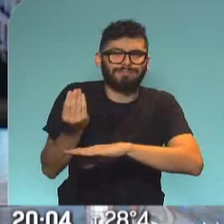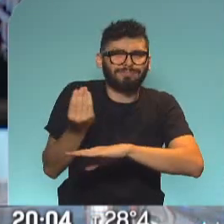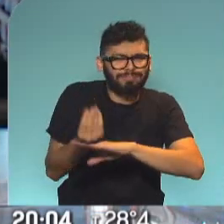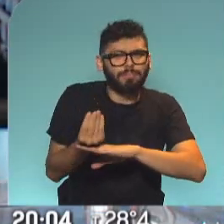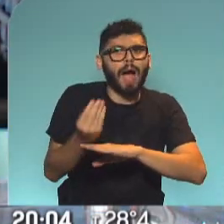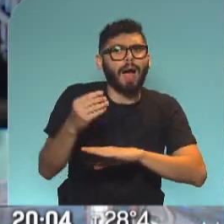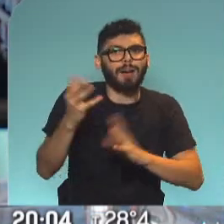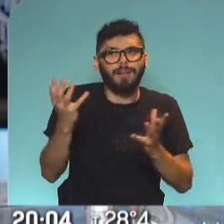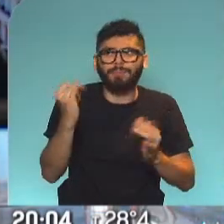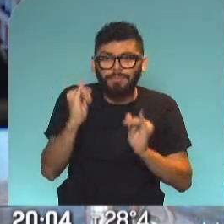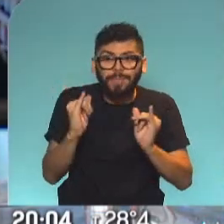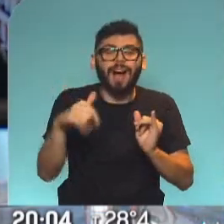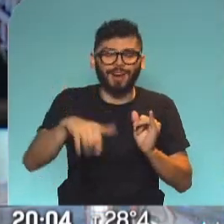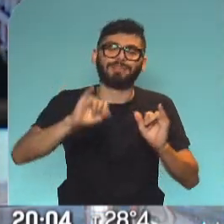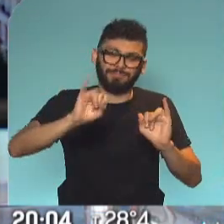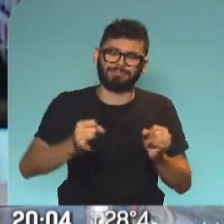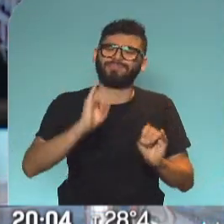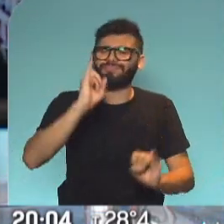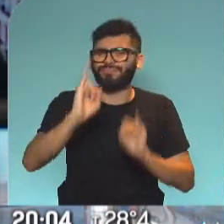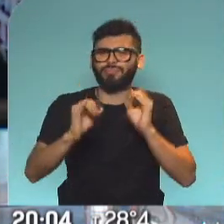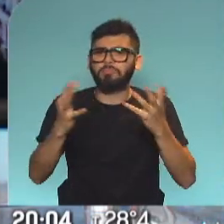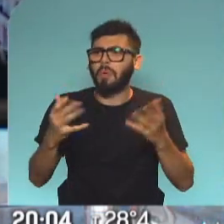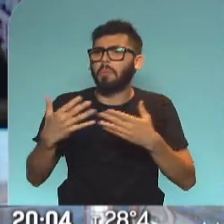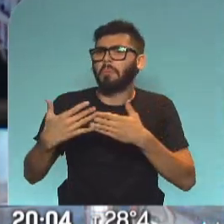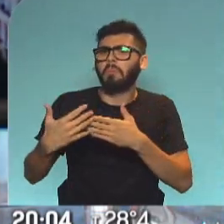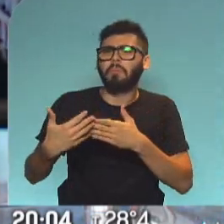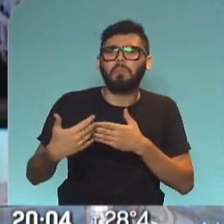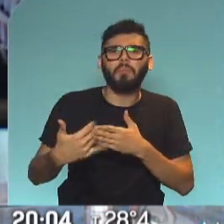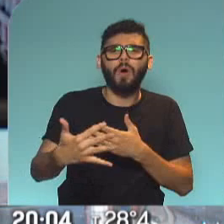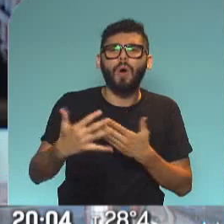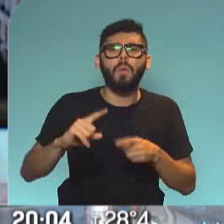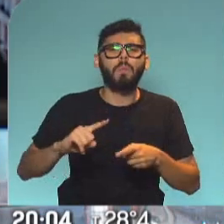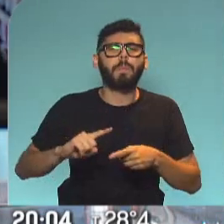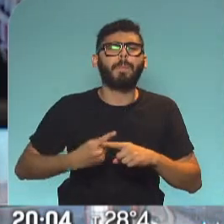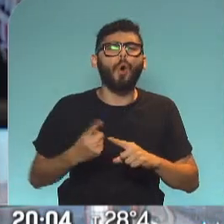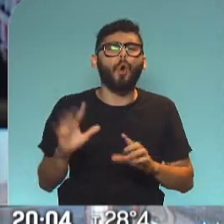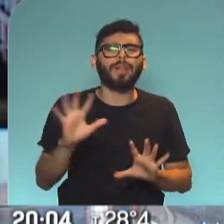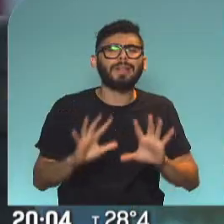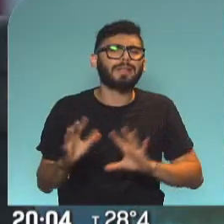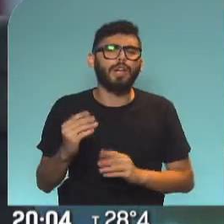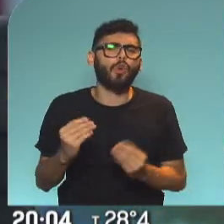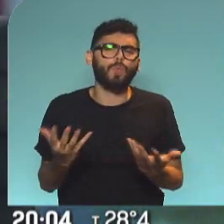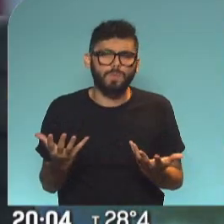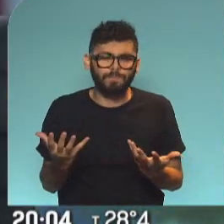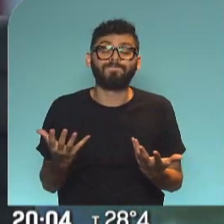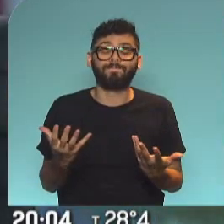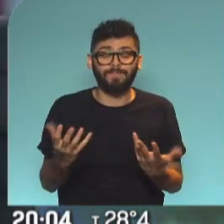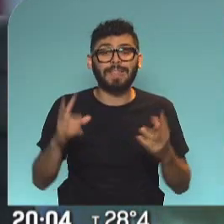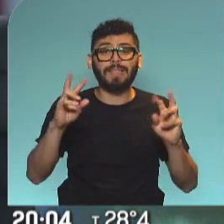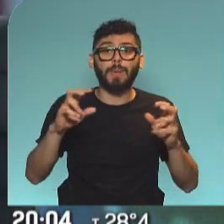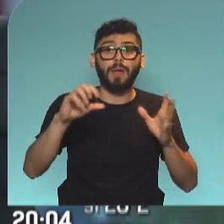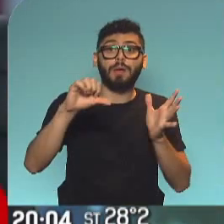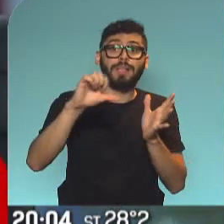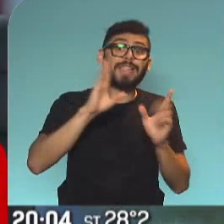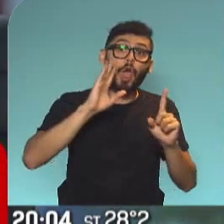A comenzar a analizar cuál puede llegar a ser la política que se va a conocer de su presidencia allí. Sí, en materia de política exterior todavía